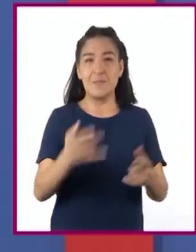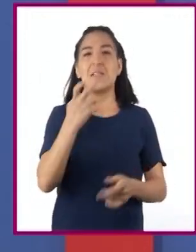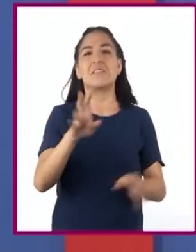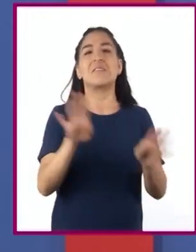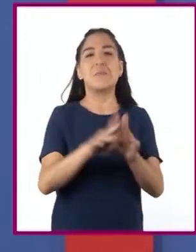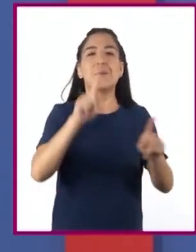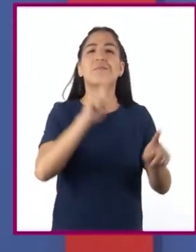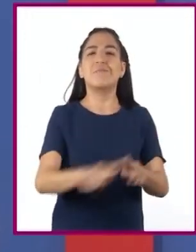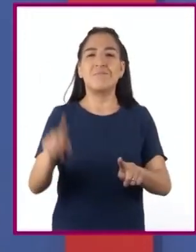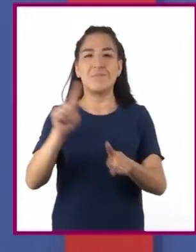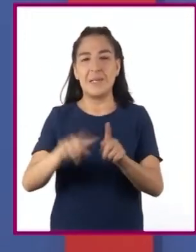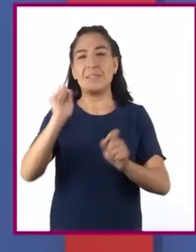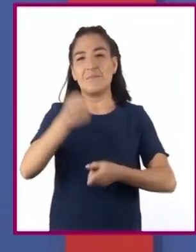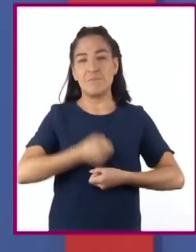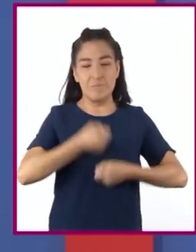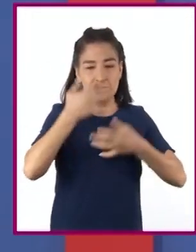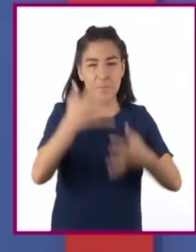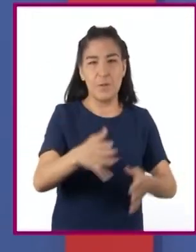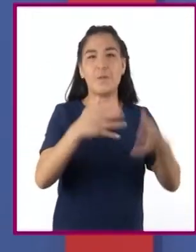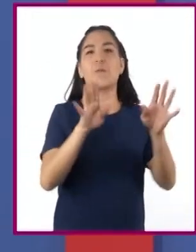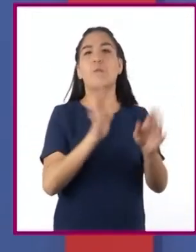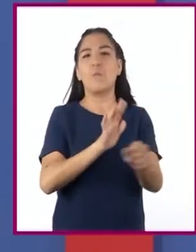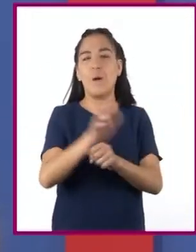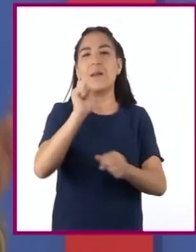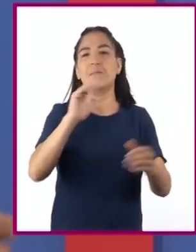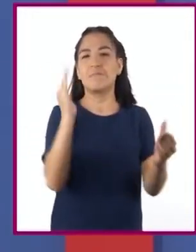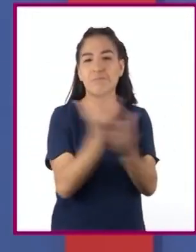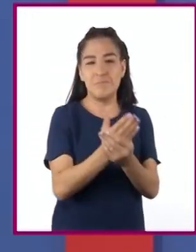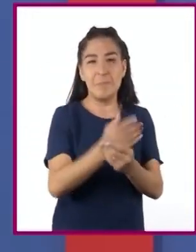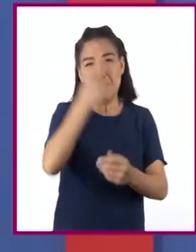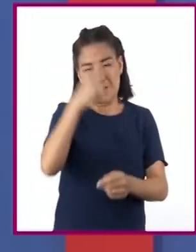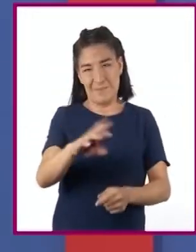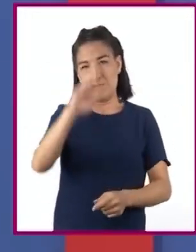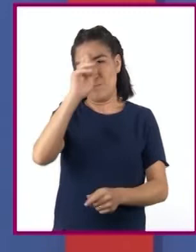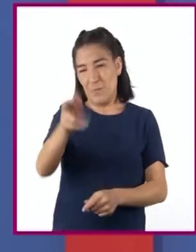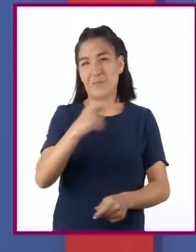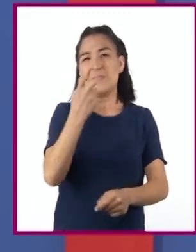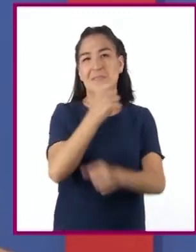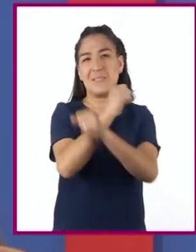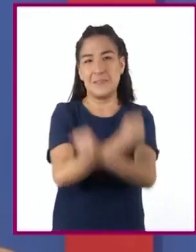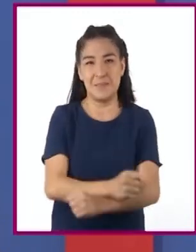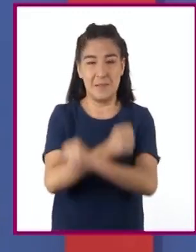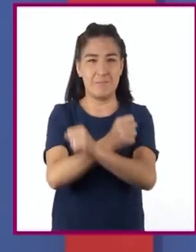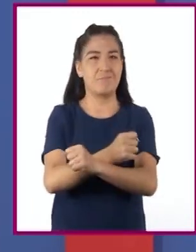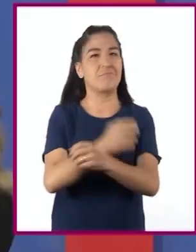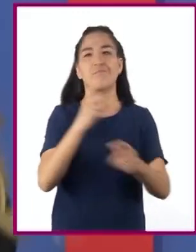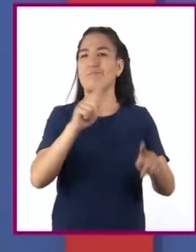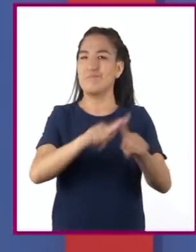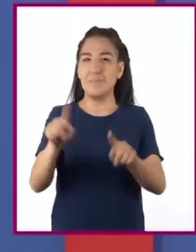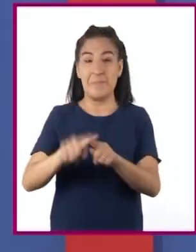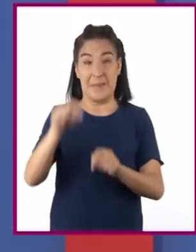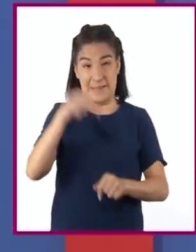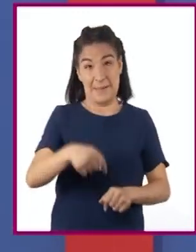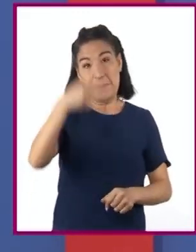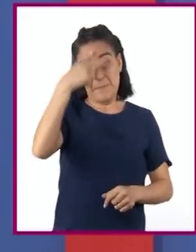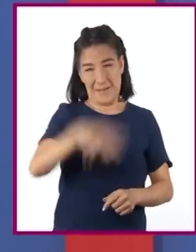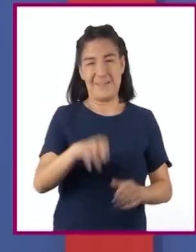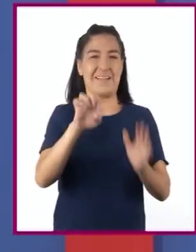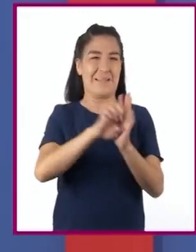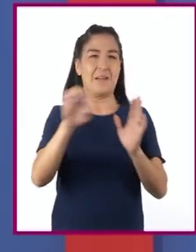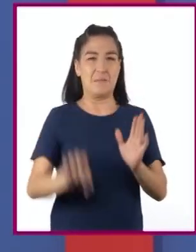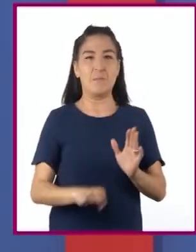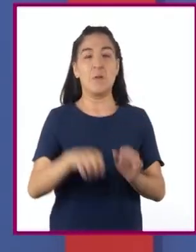las declaraciones y los documentos expedidos para prohibir la esclavitud en todas sus formas. México, por